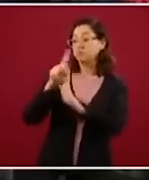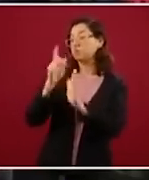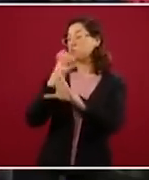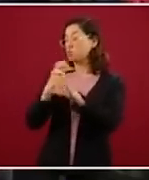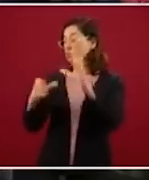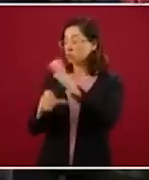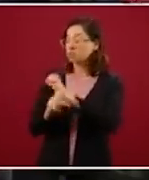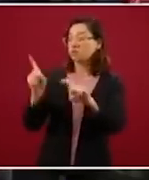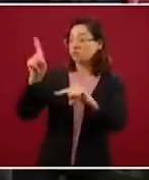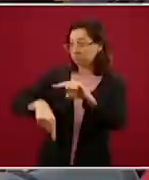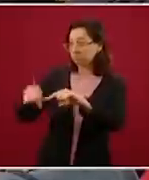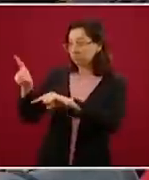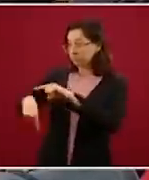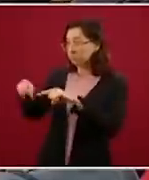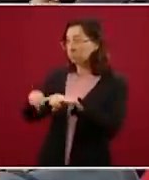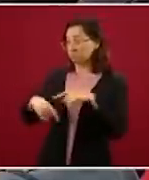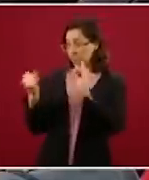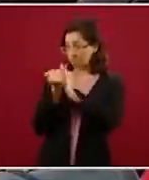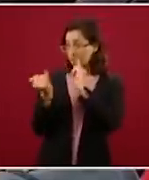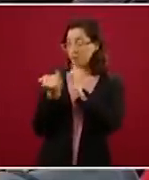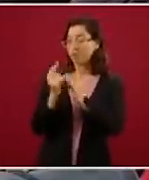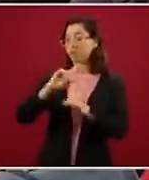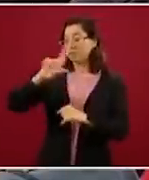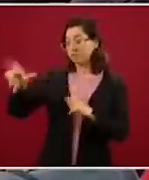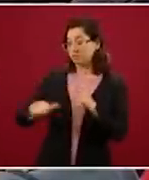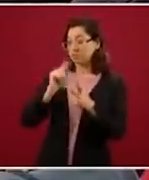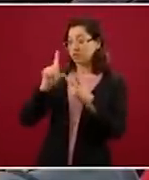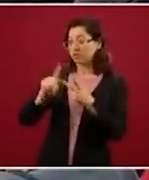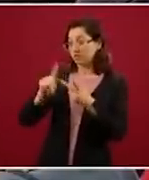pueda aportar. Y ahorita le hago la segunda pregunta, por favor.